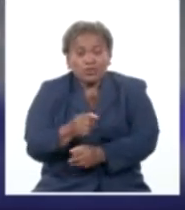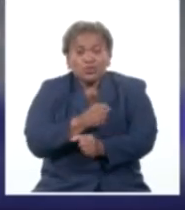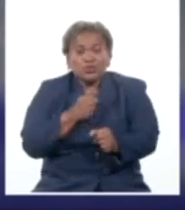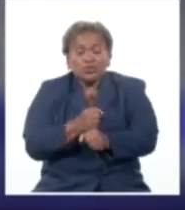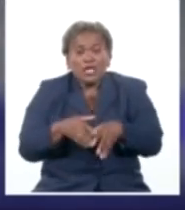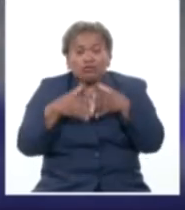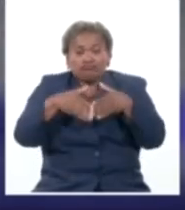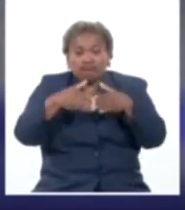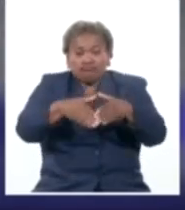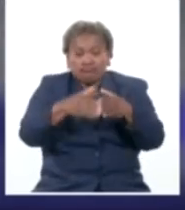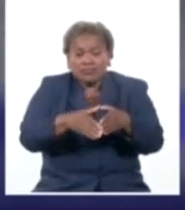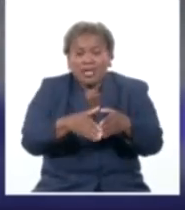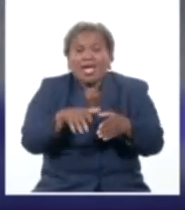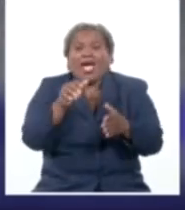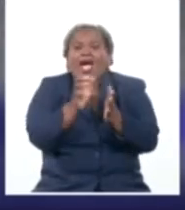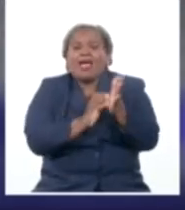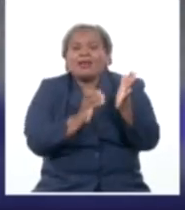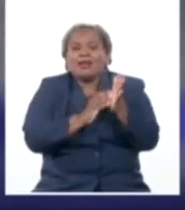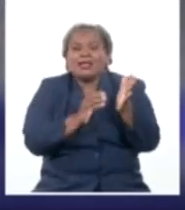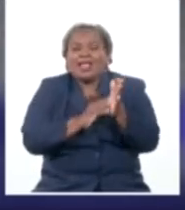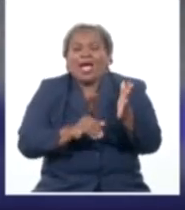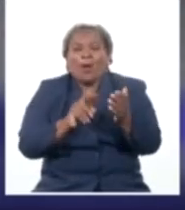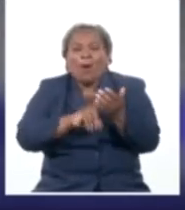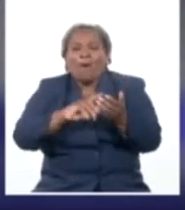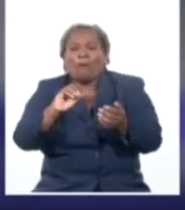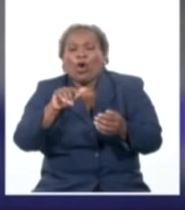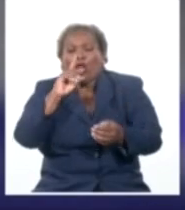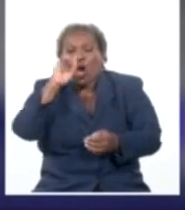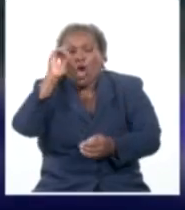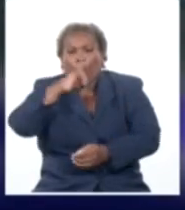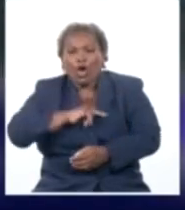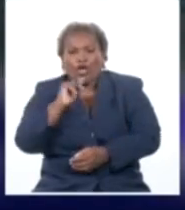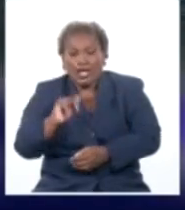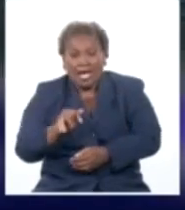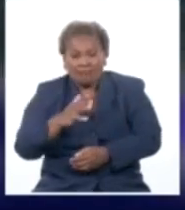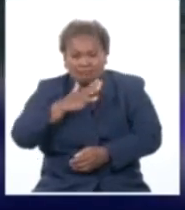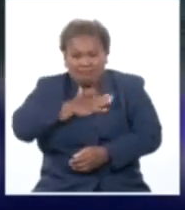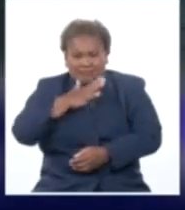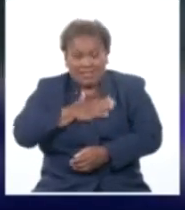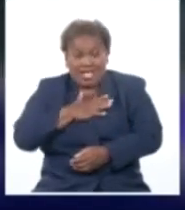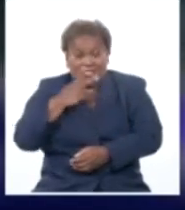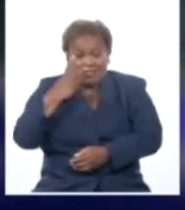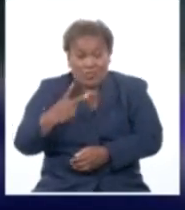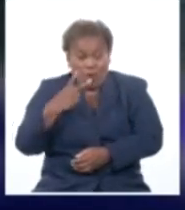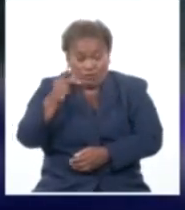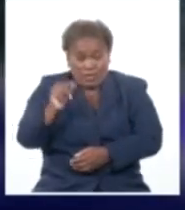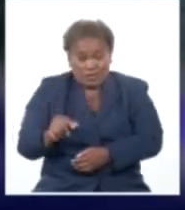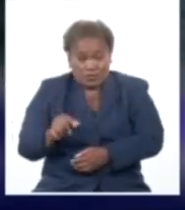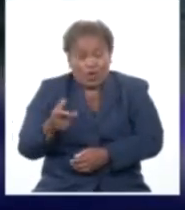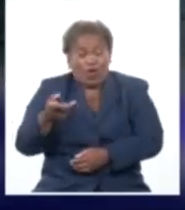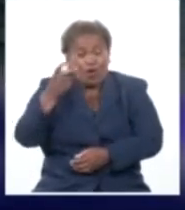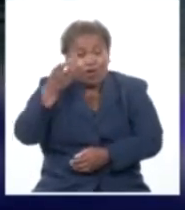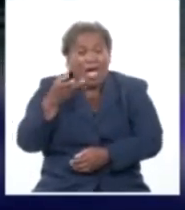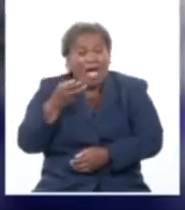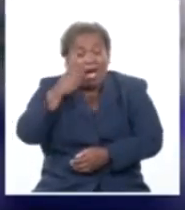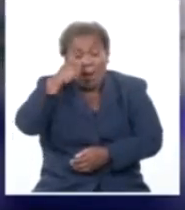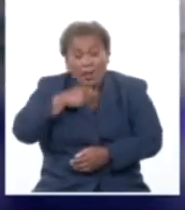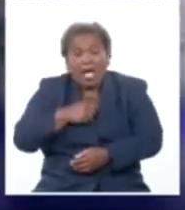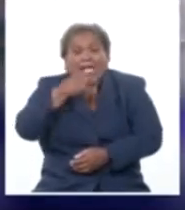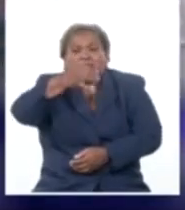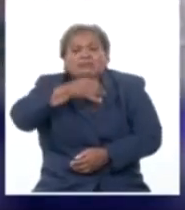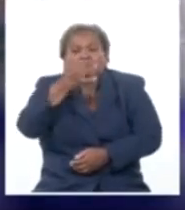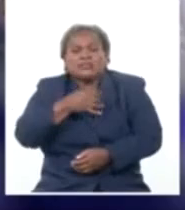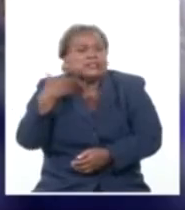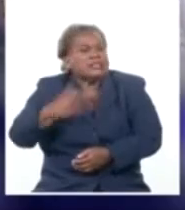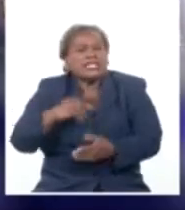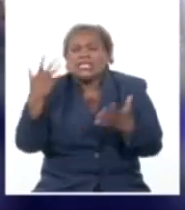una empresa registrada en Polonia y propiedad de 2 ciudadanos ucranianos. El New York Times, por su parte, dice que no puede detallarse quién